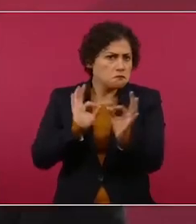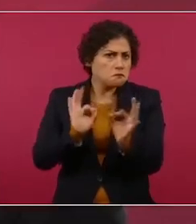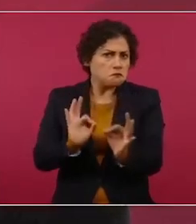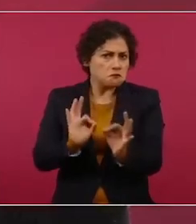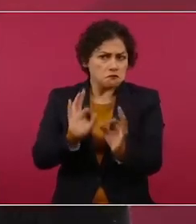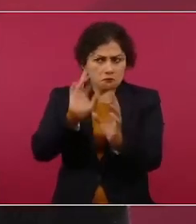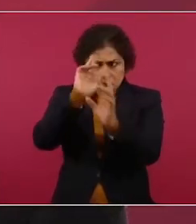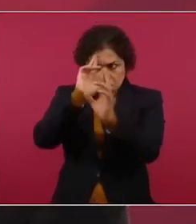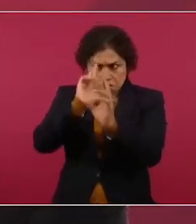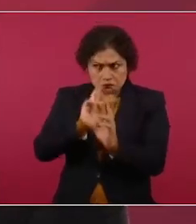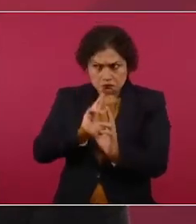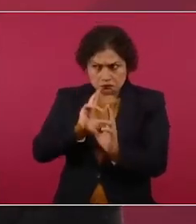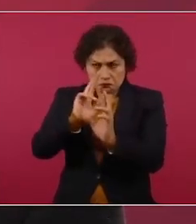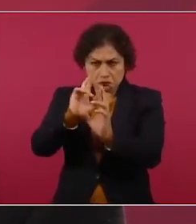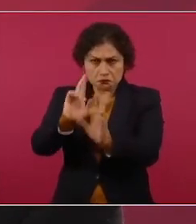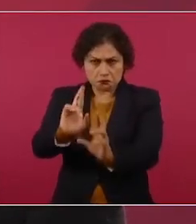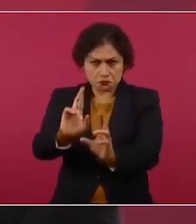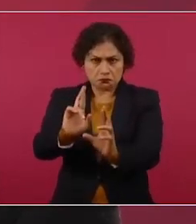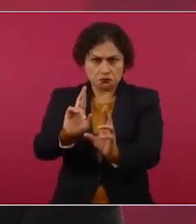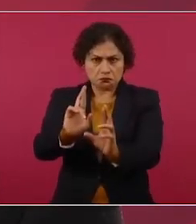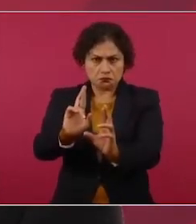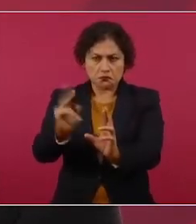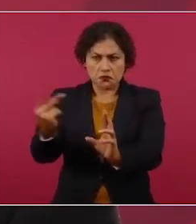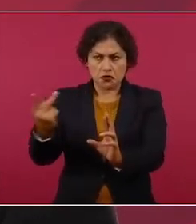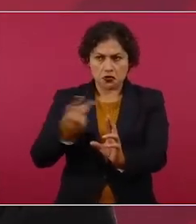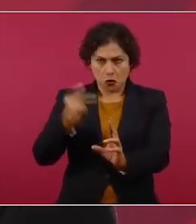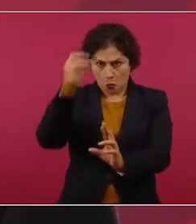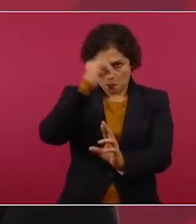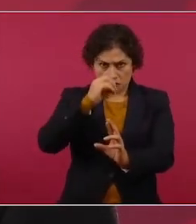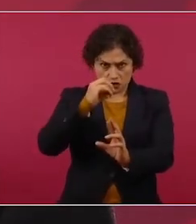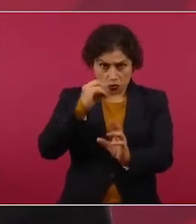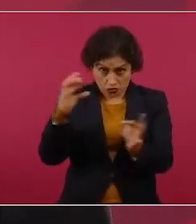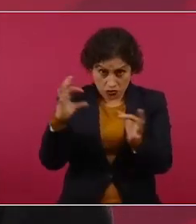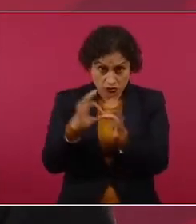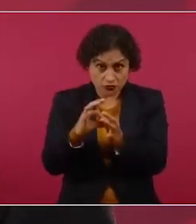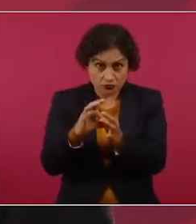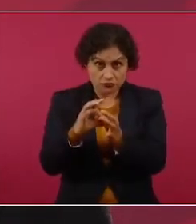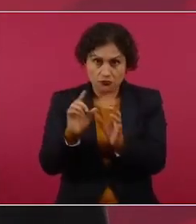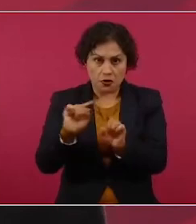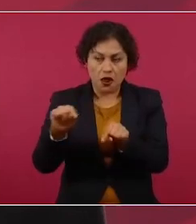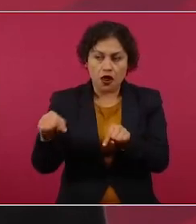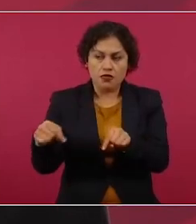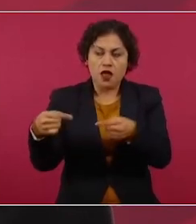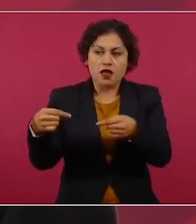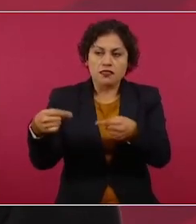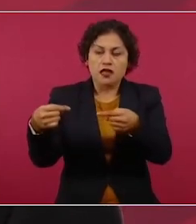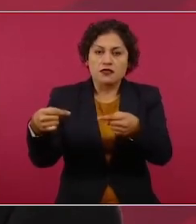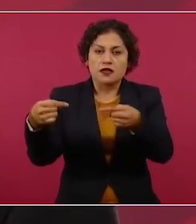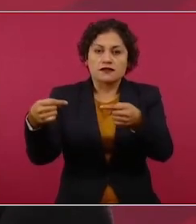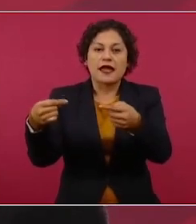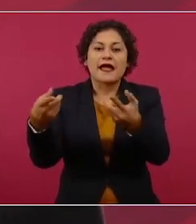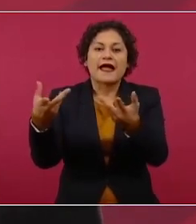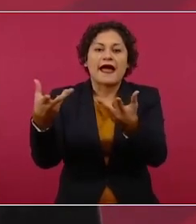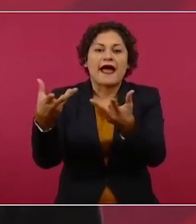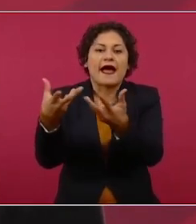y no necesariamente coincidíamos, ahora coincidimos más,